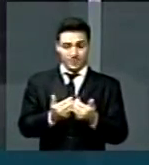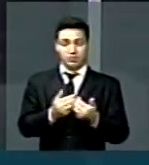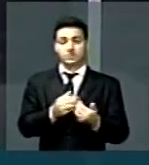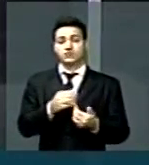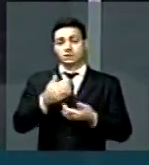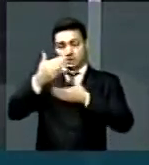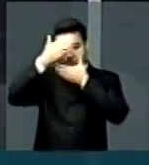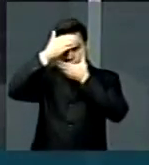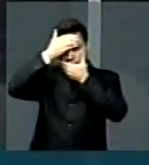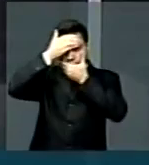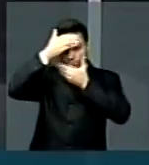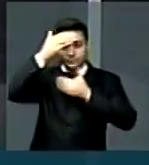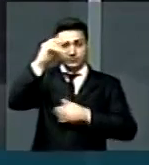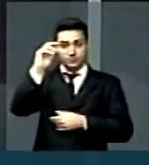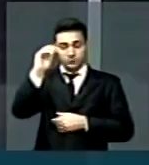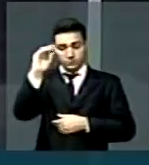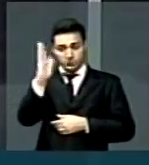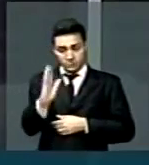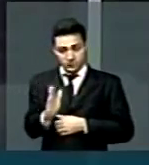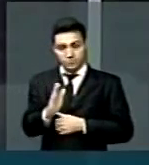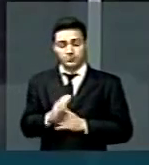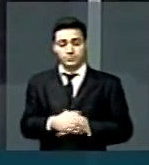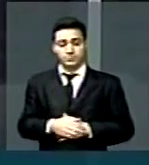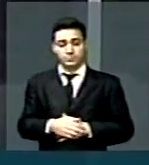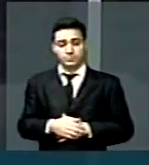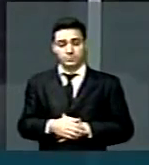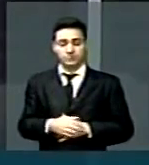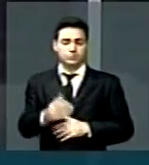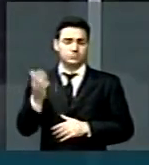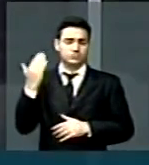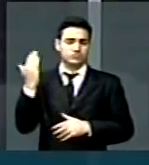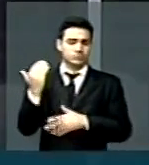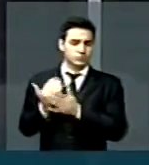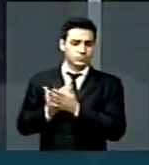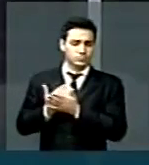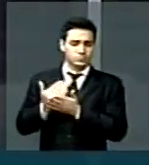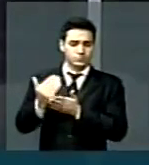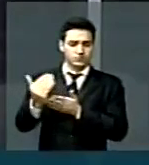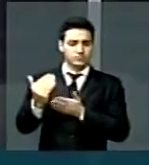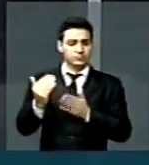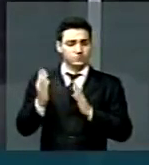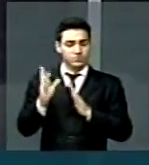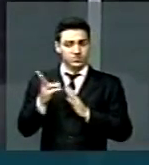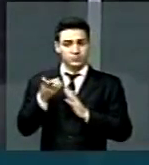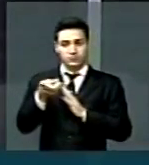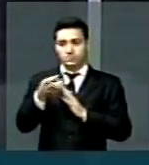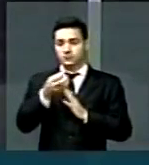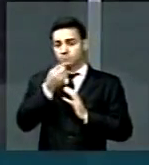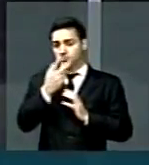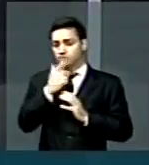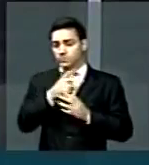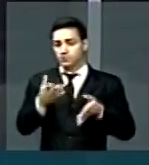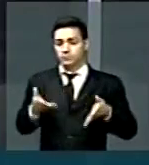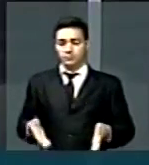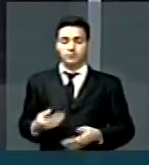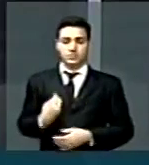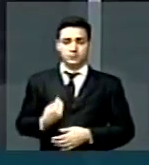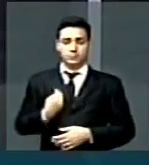Brasil, desde los inicios, teve una participación muy